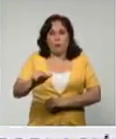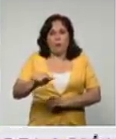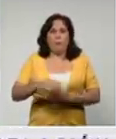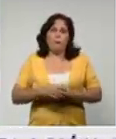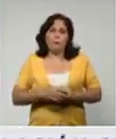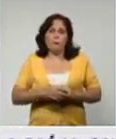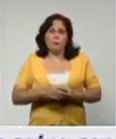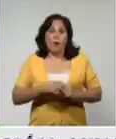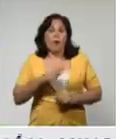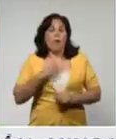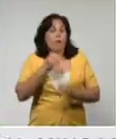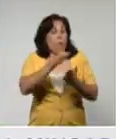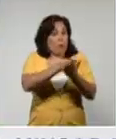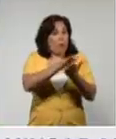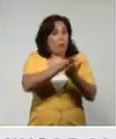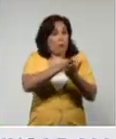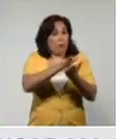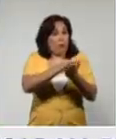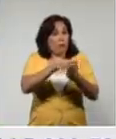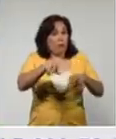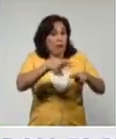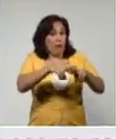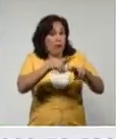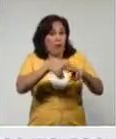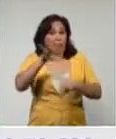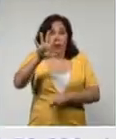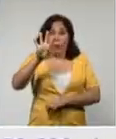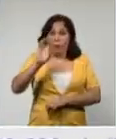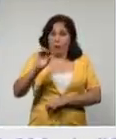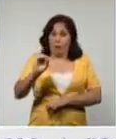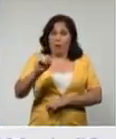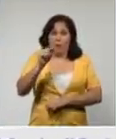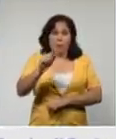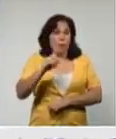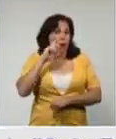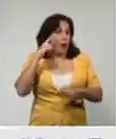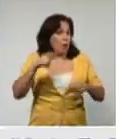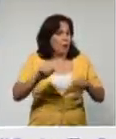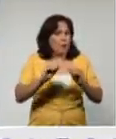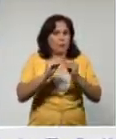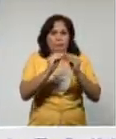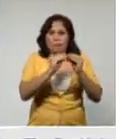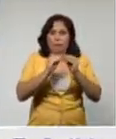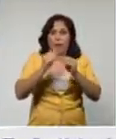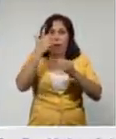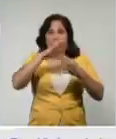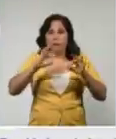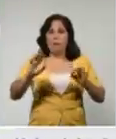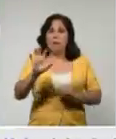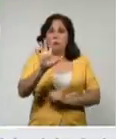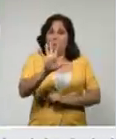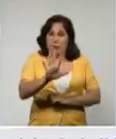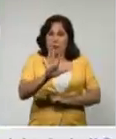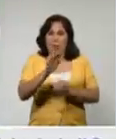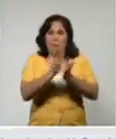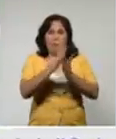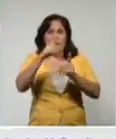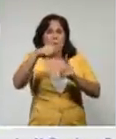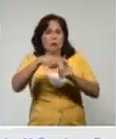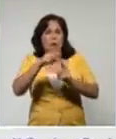nos quedan en La Habana 40, en Artemisa 5, en Matanzas